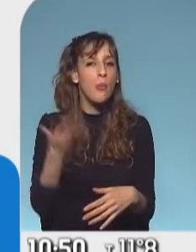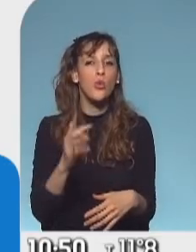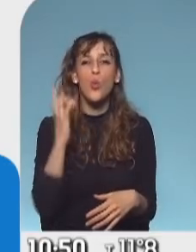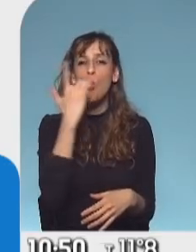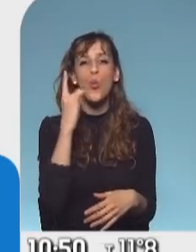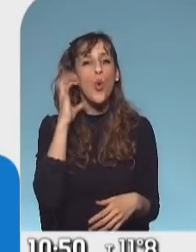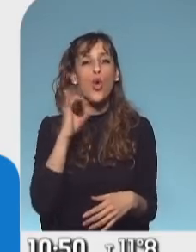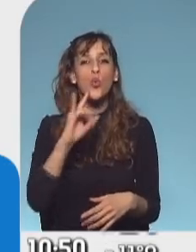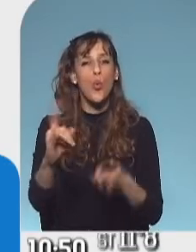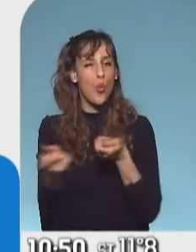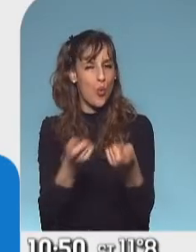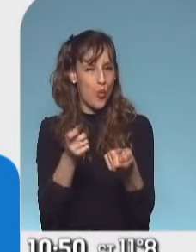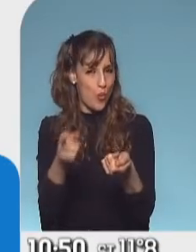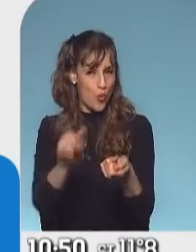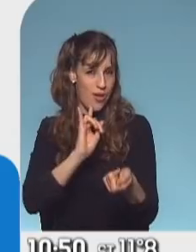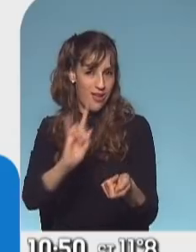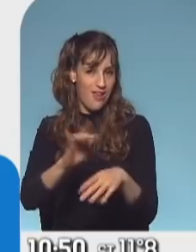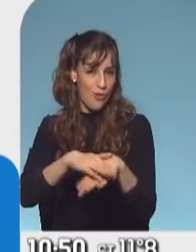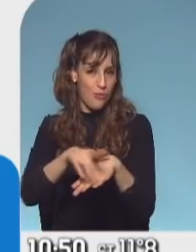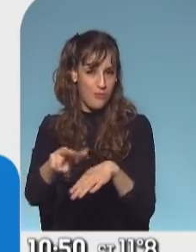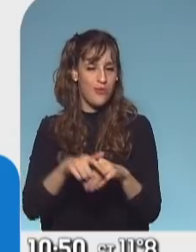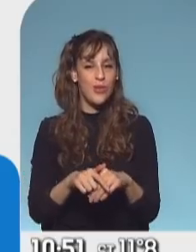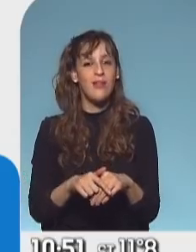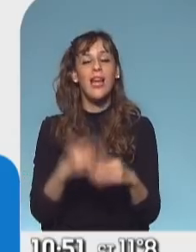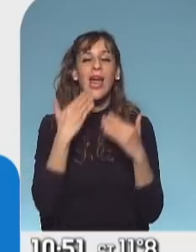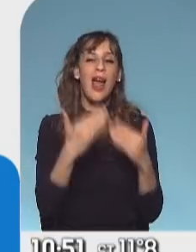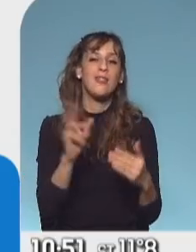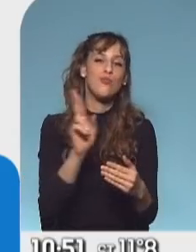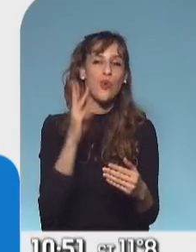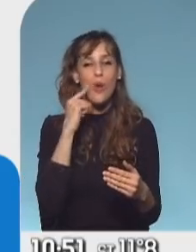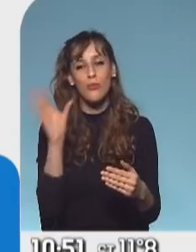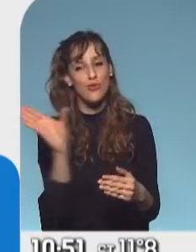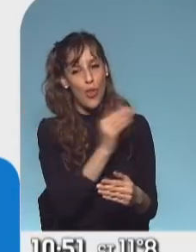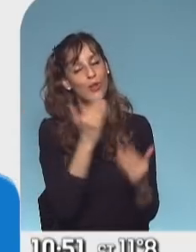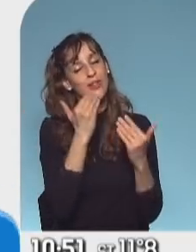Hugo, que sos el maestro de ceremonias en este Zoom. Gracias a todos y todas, de verdad, por haberme escuchado.